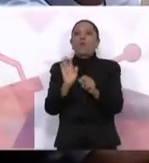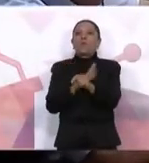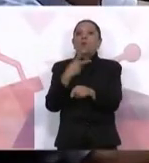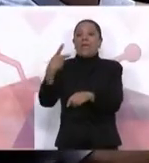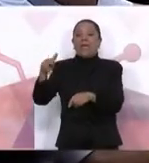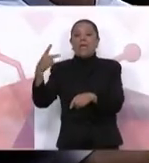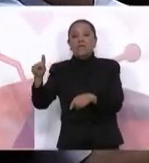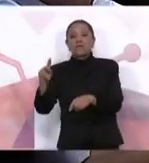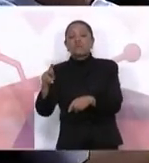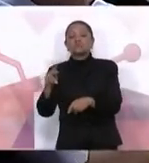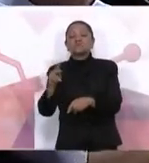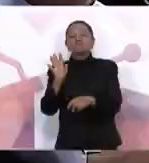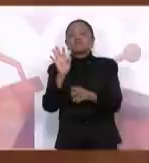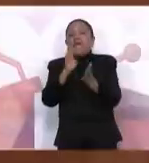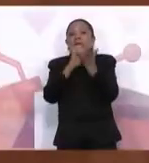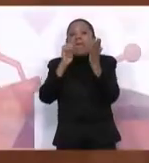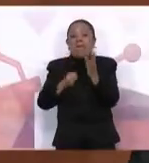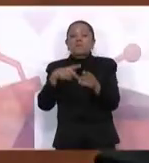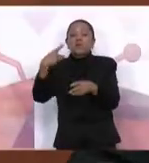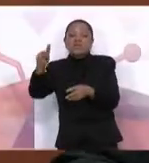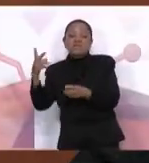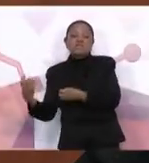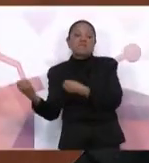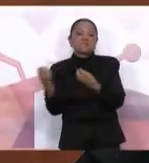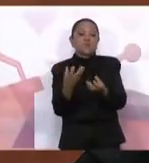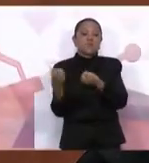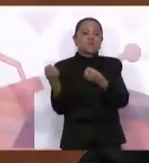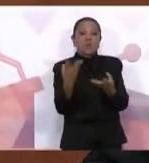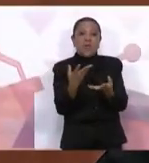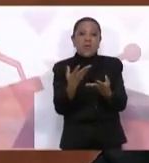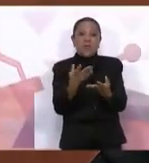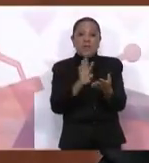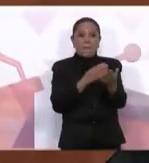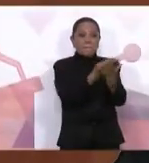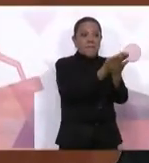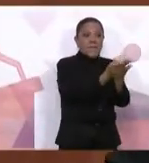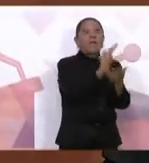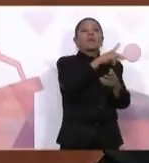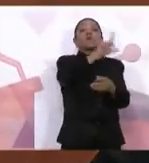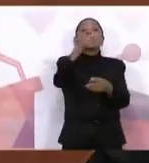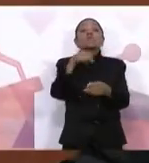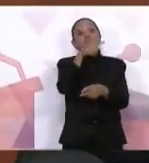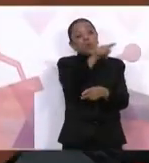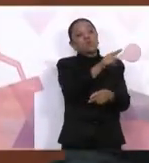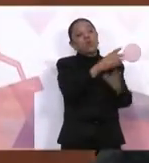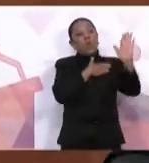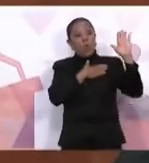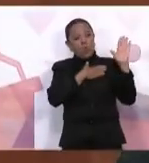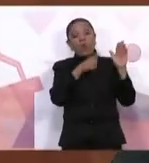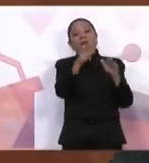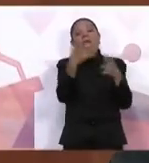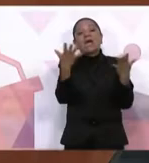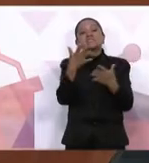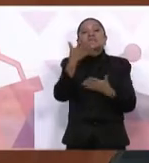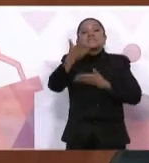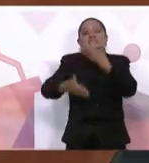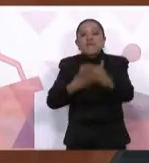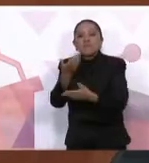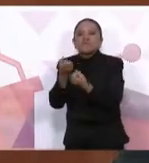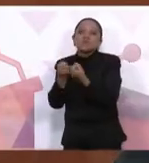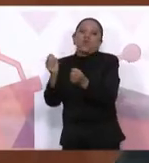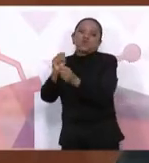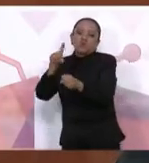que no se empieza con muy buen propósito pero no se continúa así es que dependerá de los jóvenes aumentando sus promedios